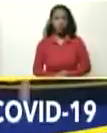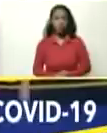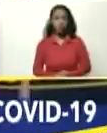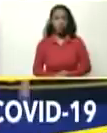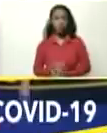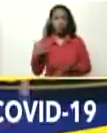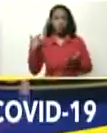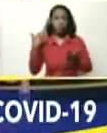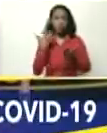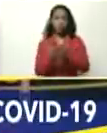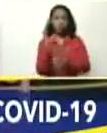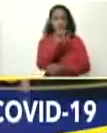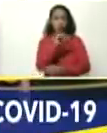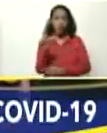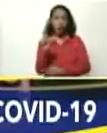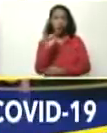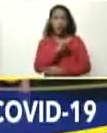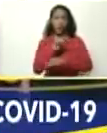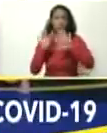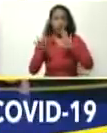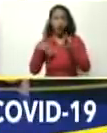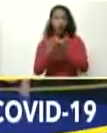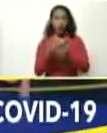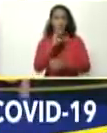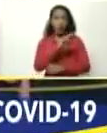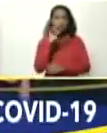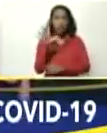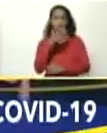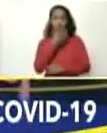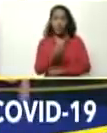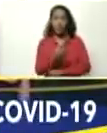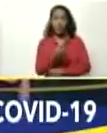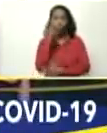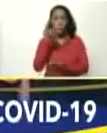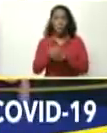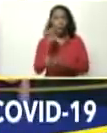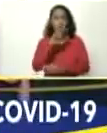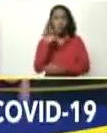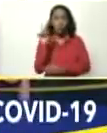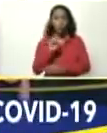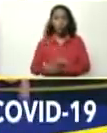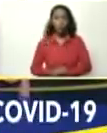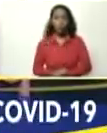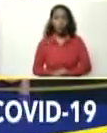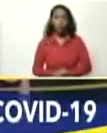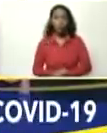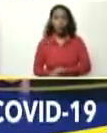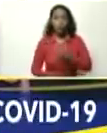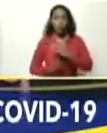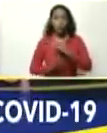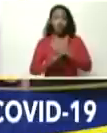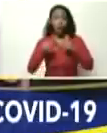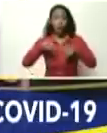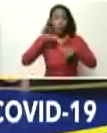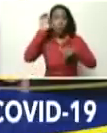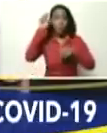Durante la semana del 19 al 25 de diciembre del 2021, tuvimos en el